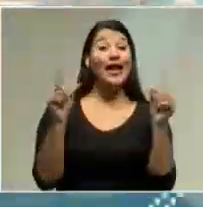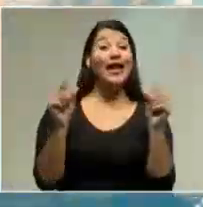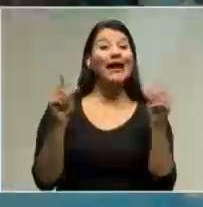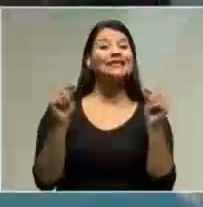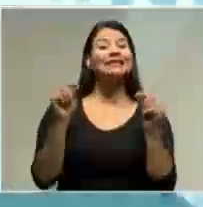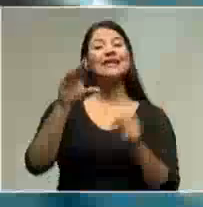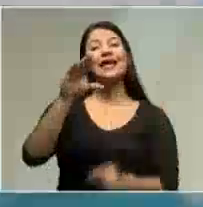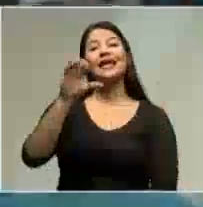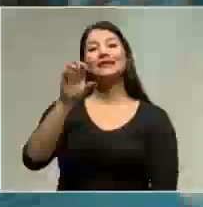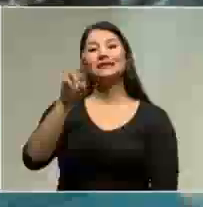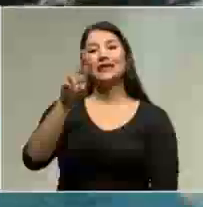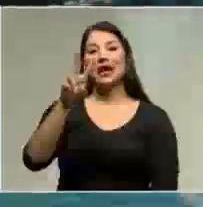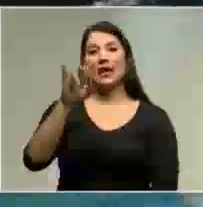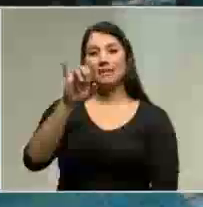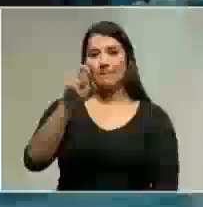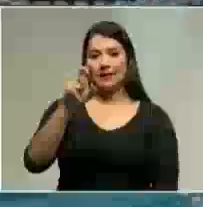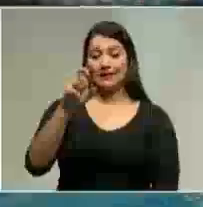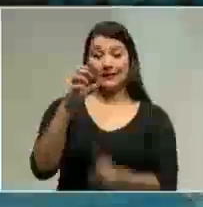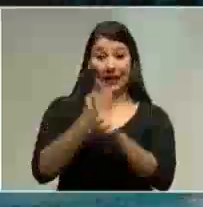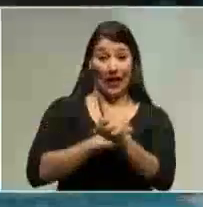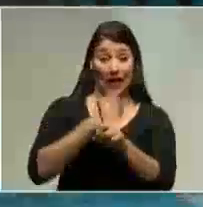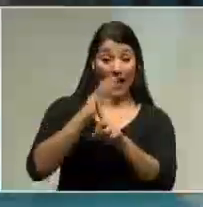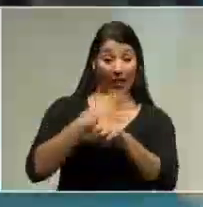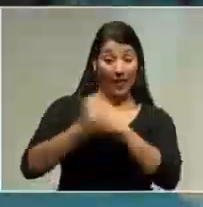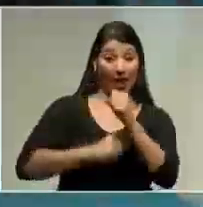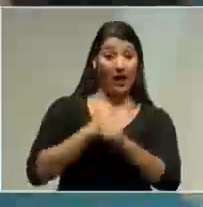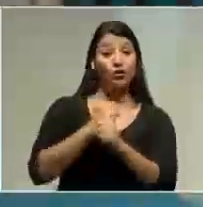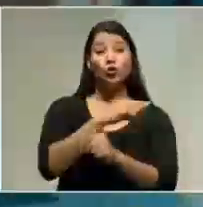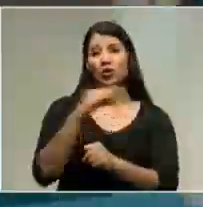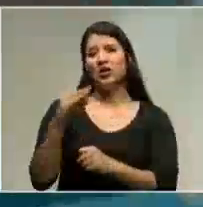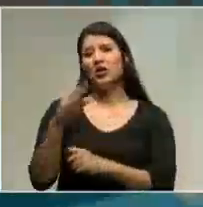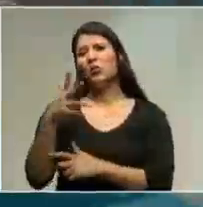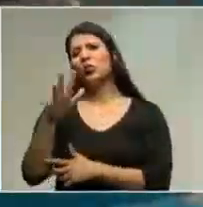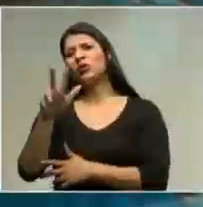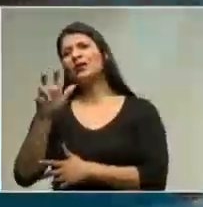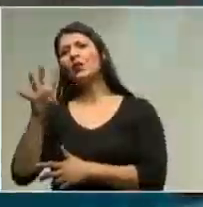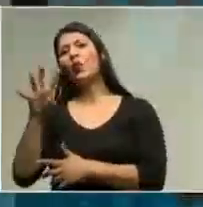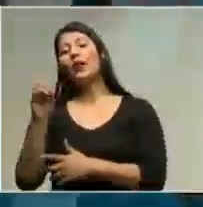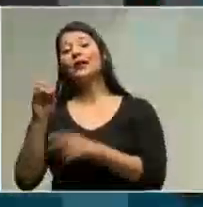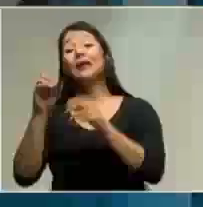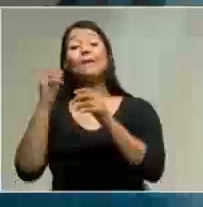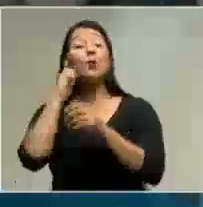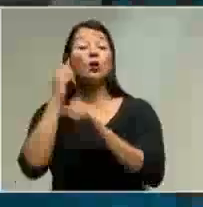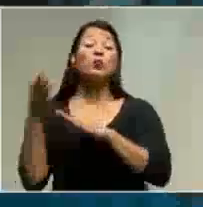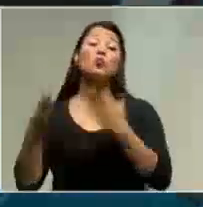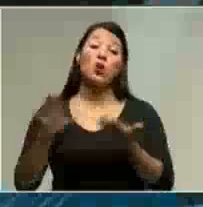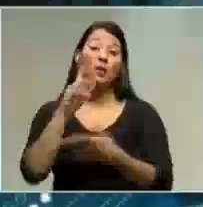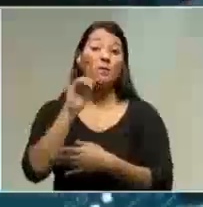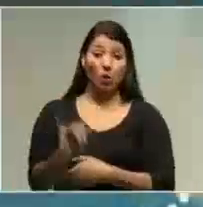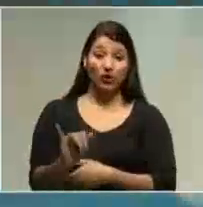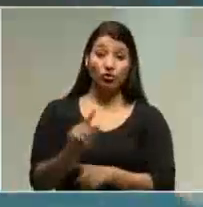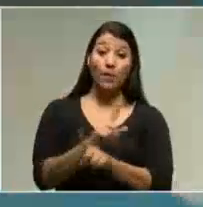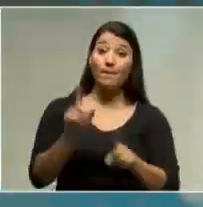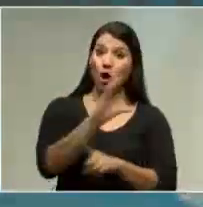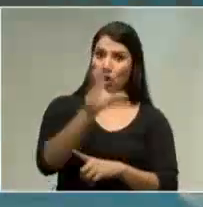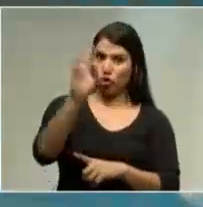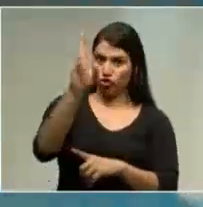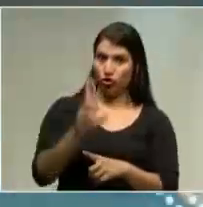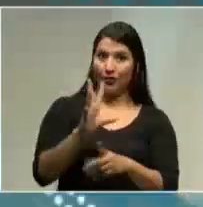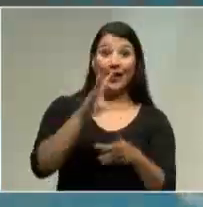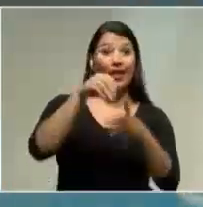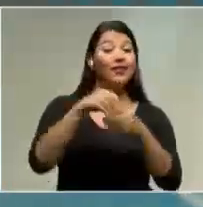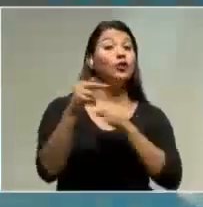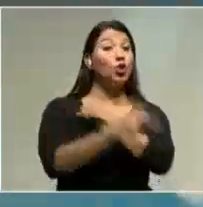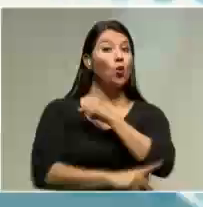año y pese a que 140 mujeres pierden la batalla y fallecen por esta causa, nuestro país se ubica entre las naciones con